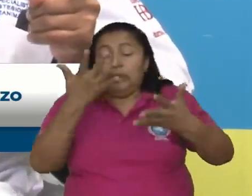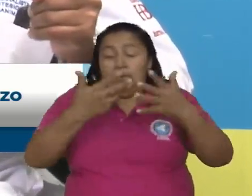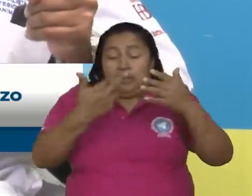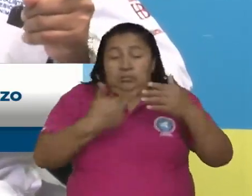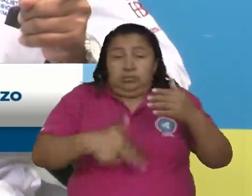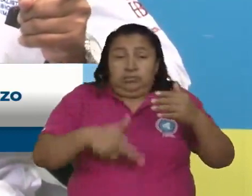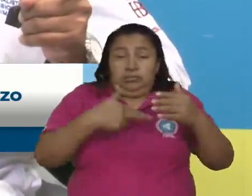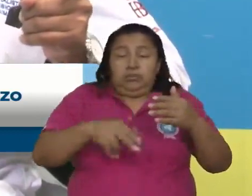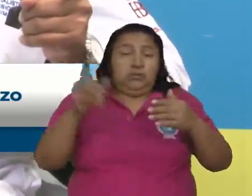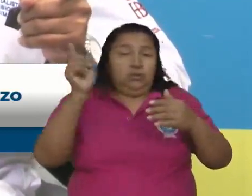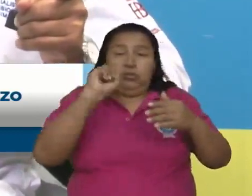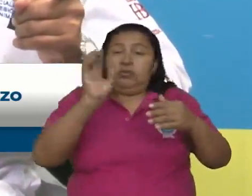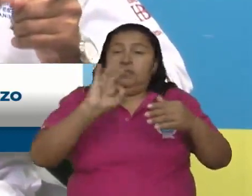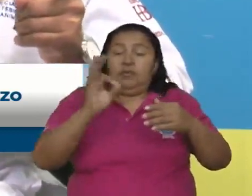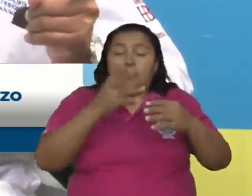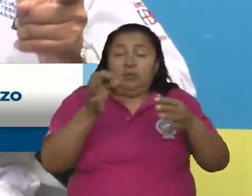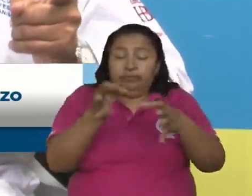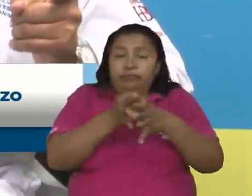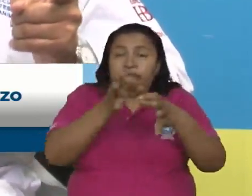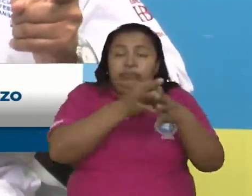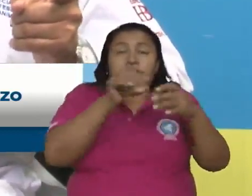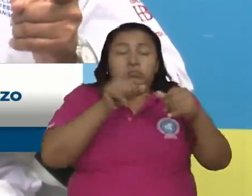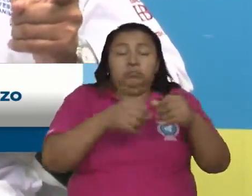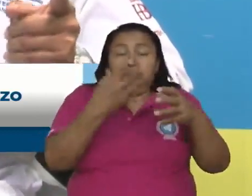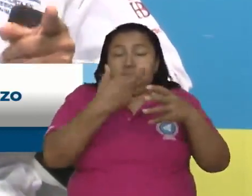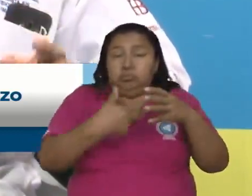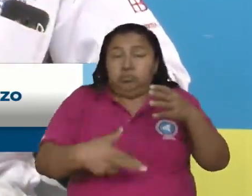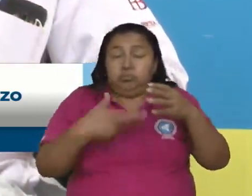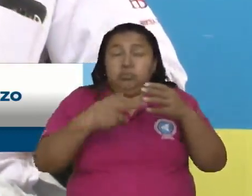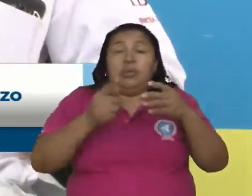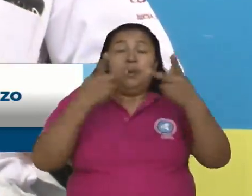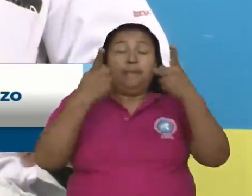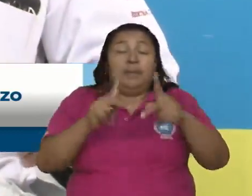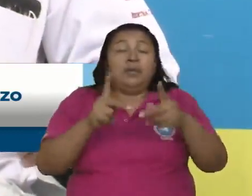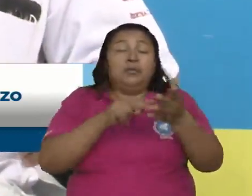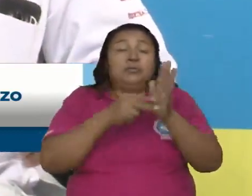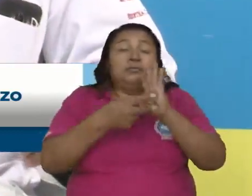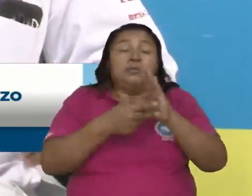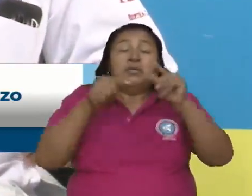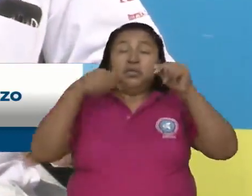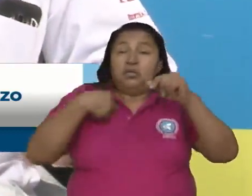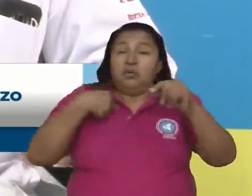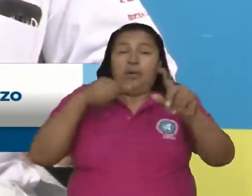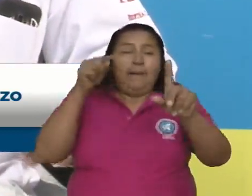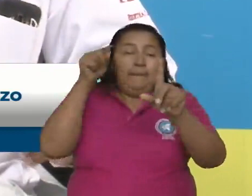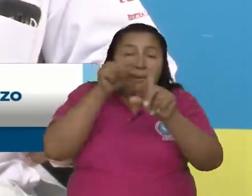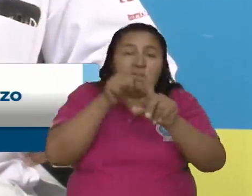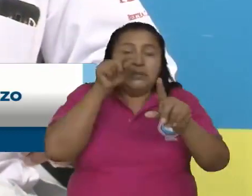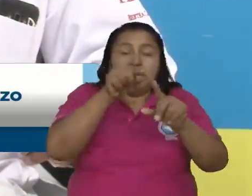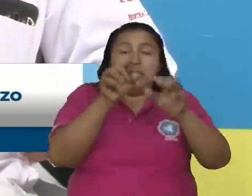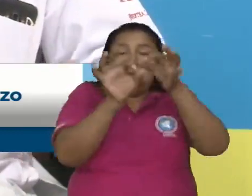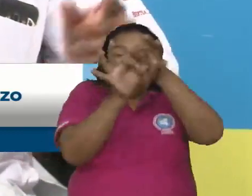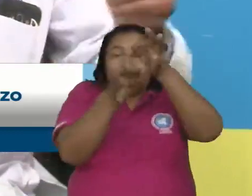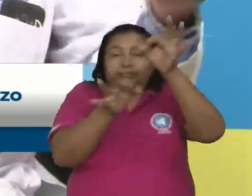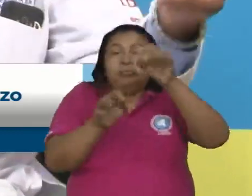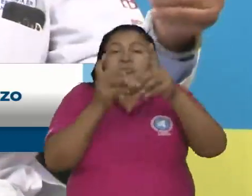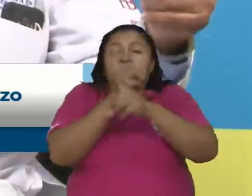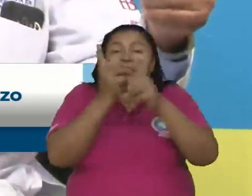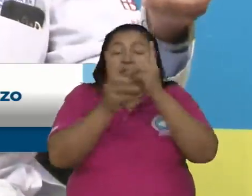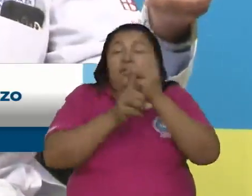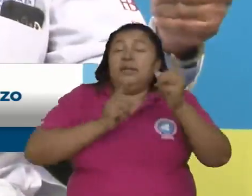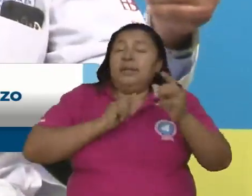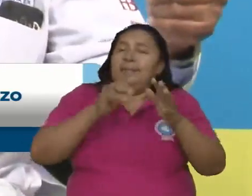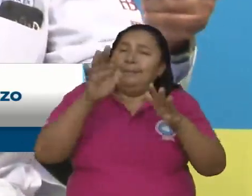no se forme el coágulo. Yo lo que busco es que no se forme el trombo. Pero entonces, si yo voy a pinchar la columna, yo debo tener al